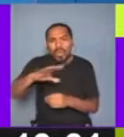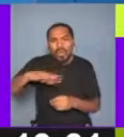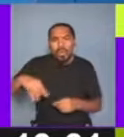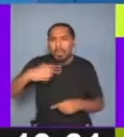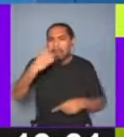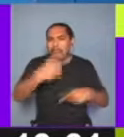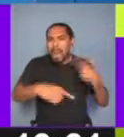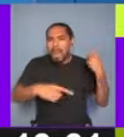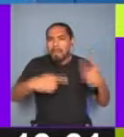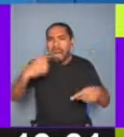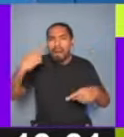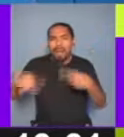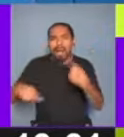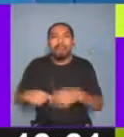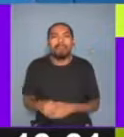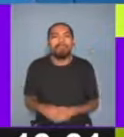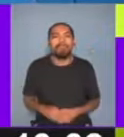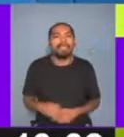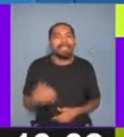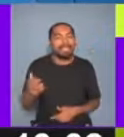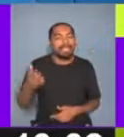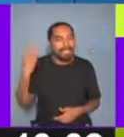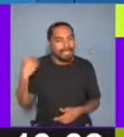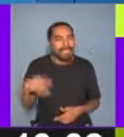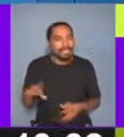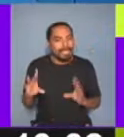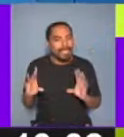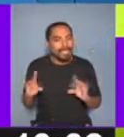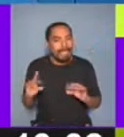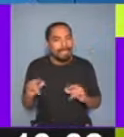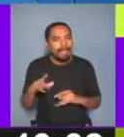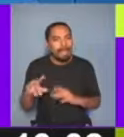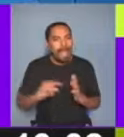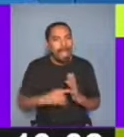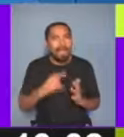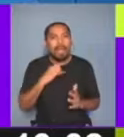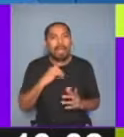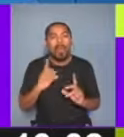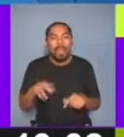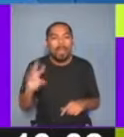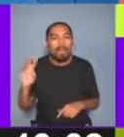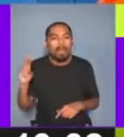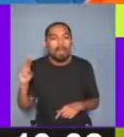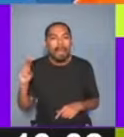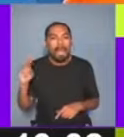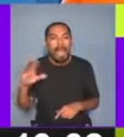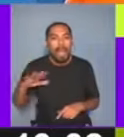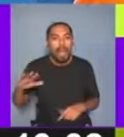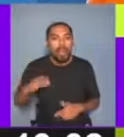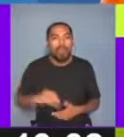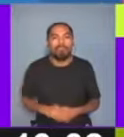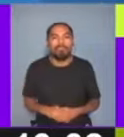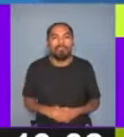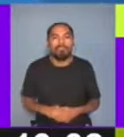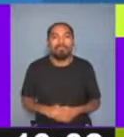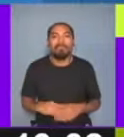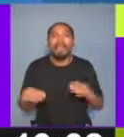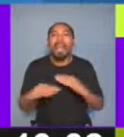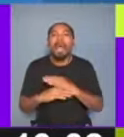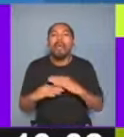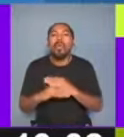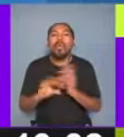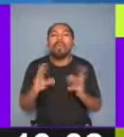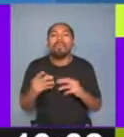estos lugares lo que fue ayer específicamente fue capital y palpal las rutas Cómo están Ahora en este momento está transable con